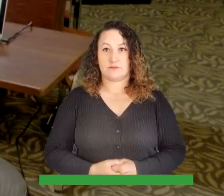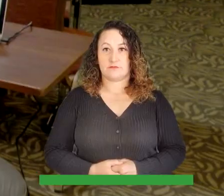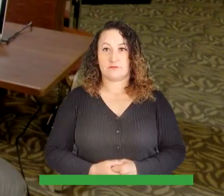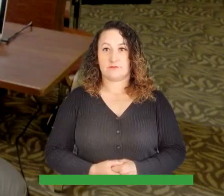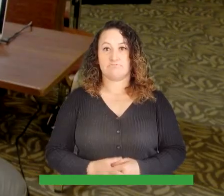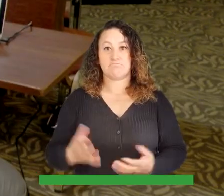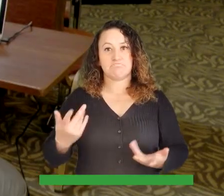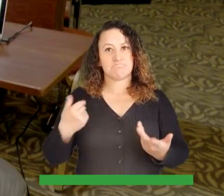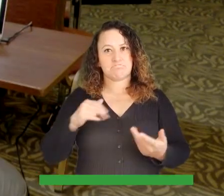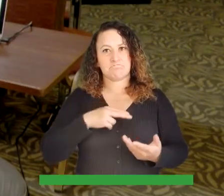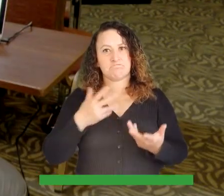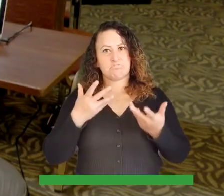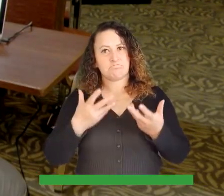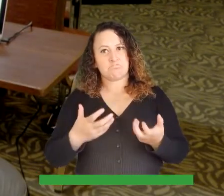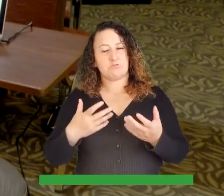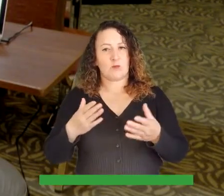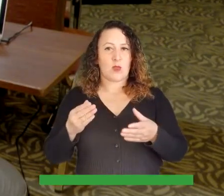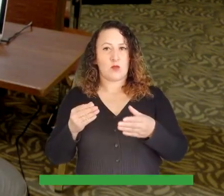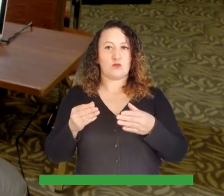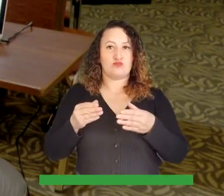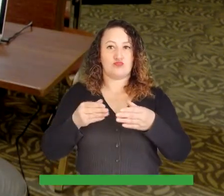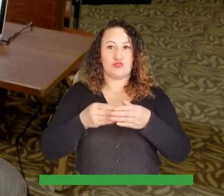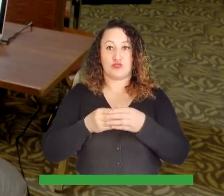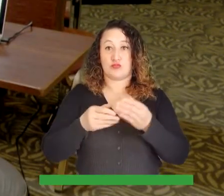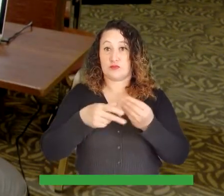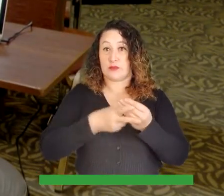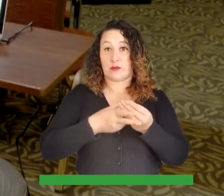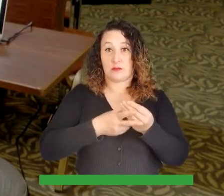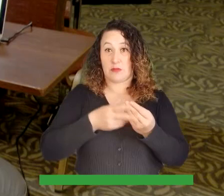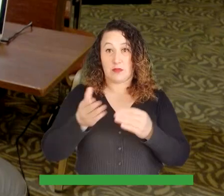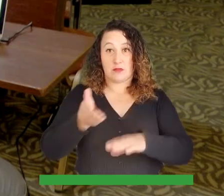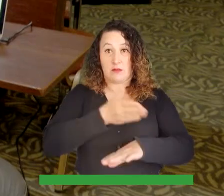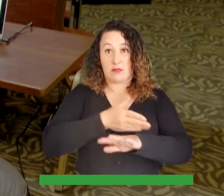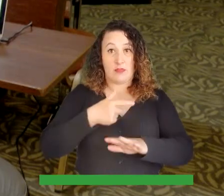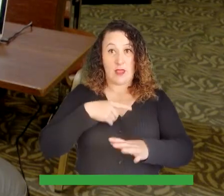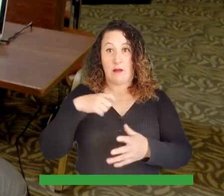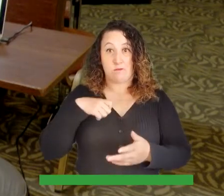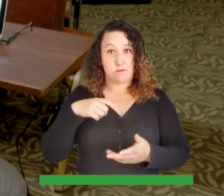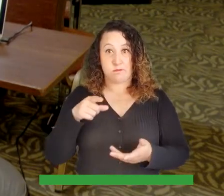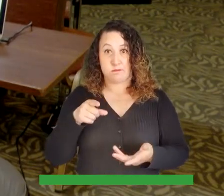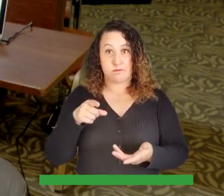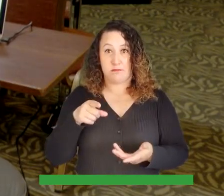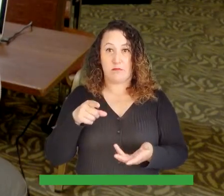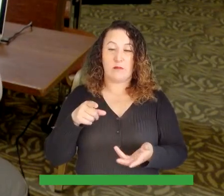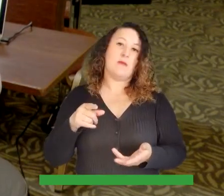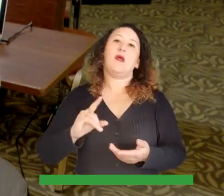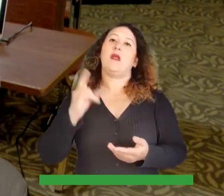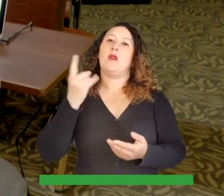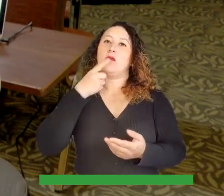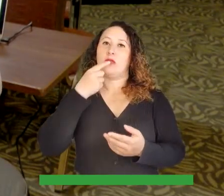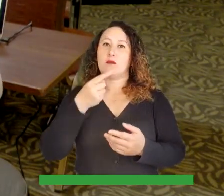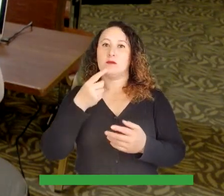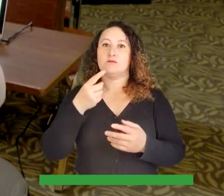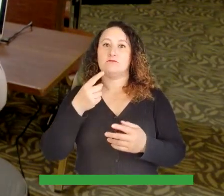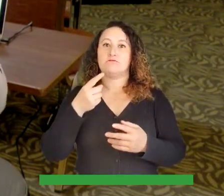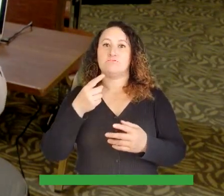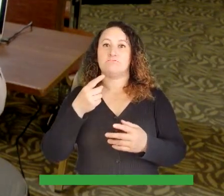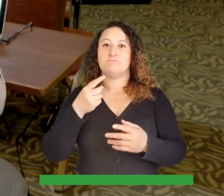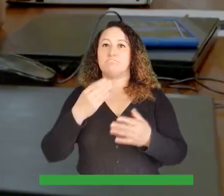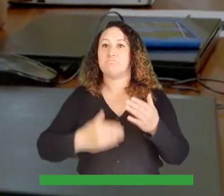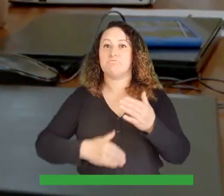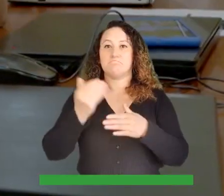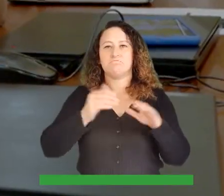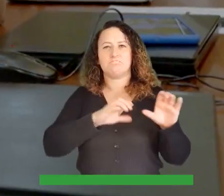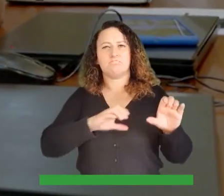Hemos querido venir adaptando una serie de herramientas con las cuales no contábamos y que cuando uno se dice vamos a emprender una serie de